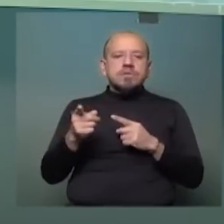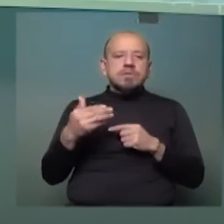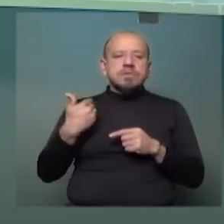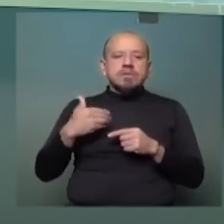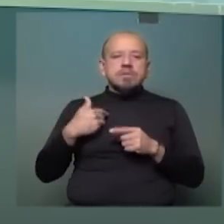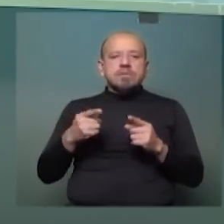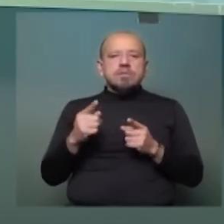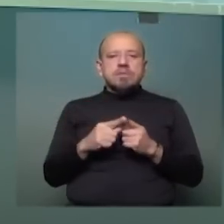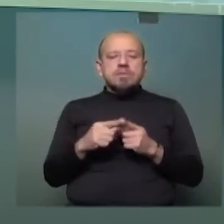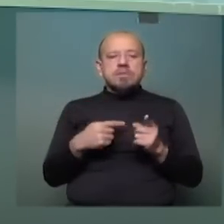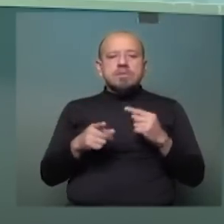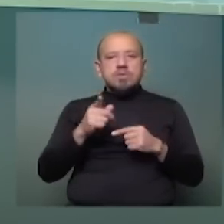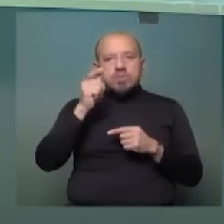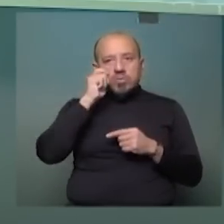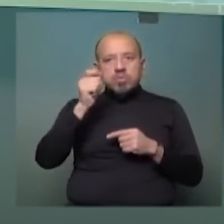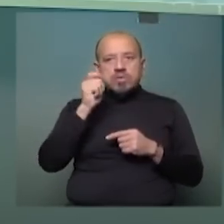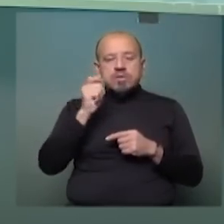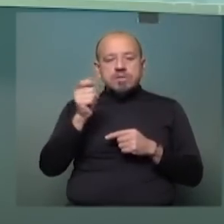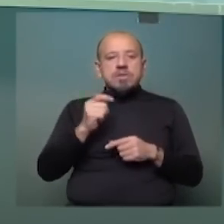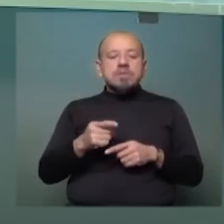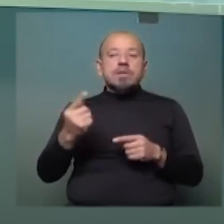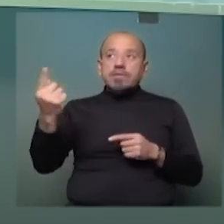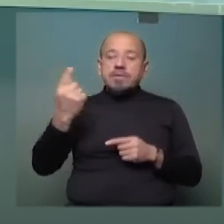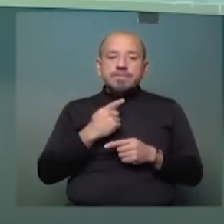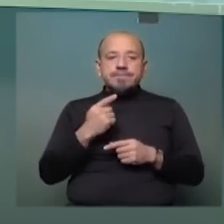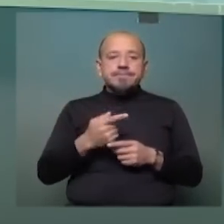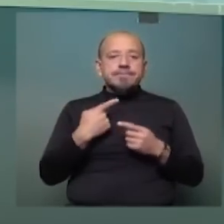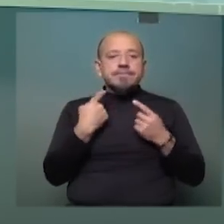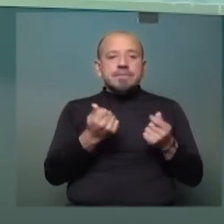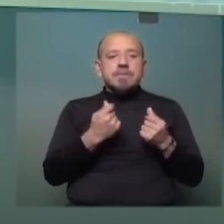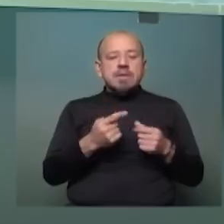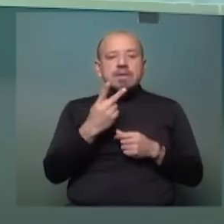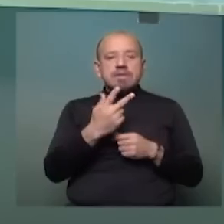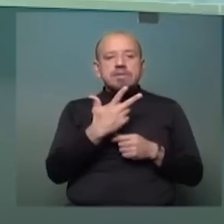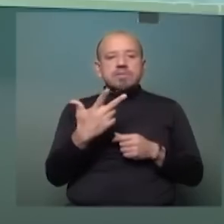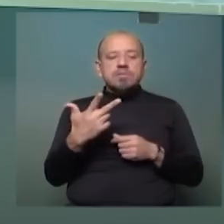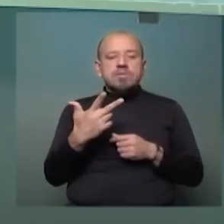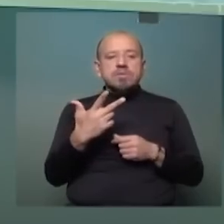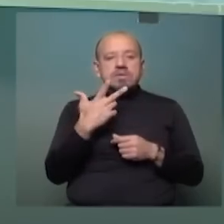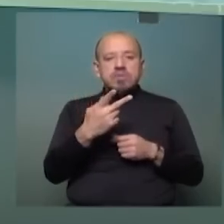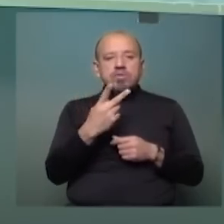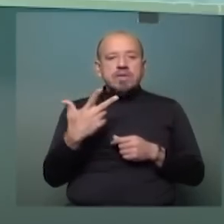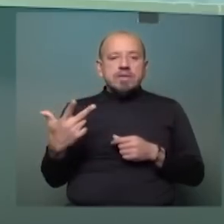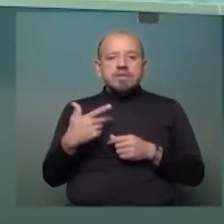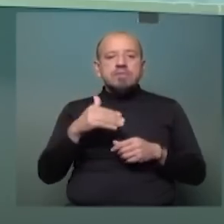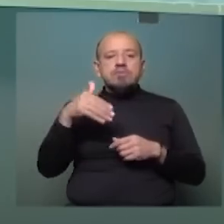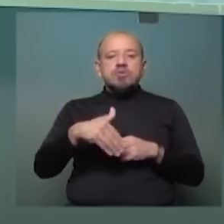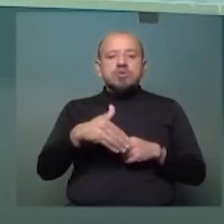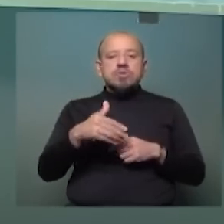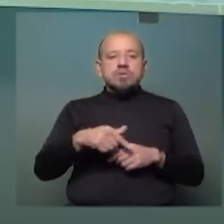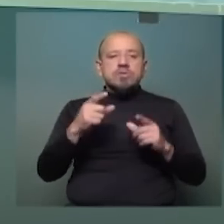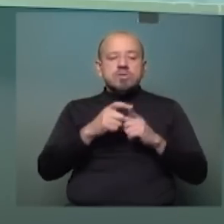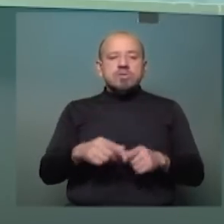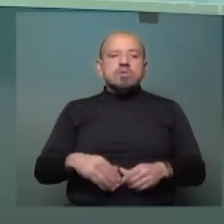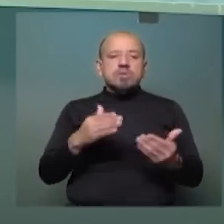Argentina en tanto los turistas que entraron a nuestro país gastaron 323 millones de dólares por lo que el saldo entre ingresos y